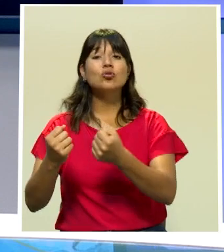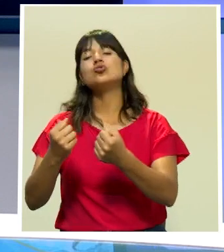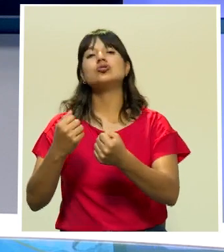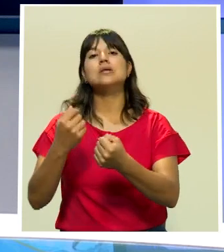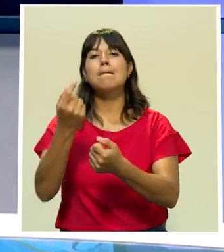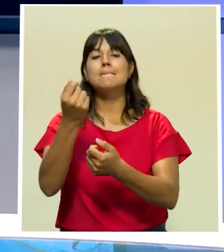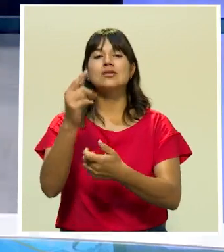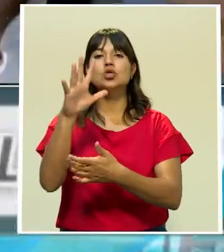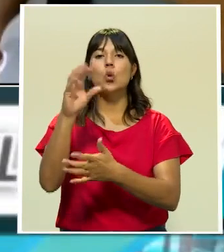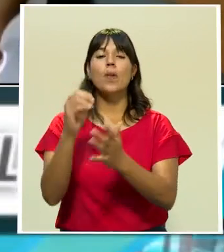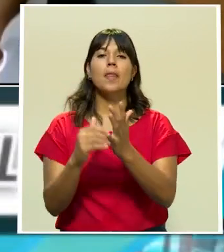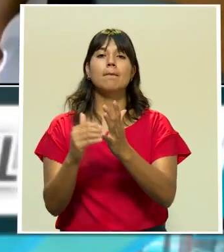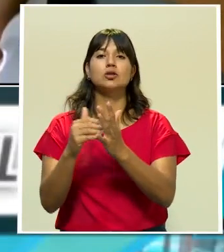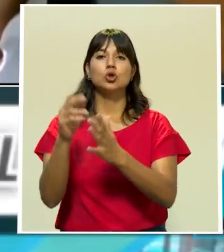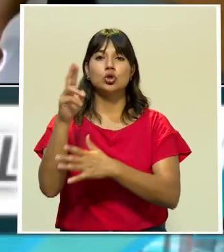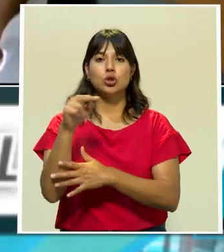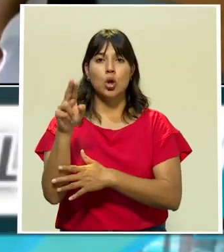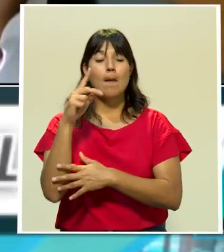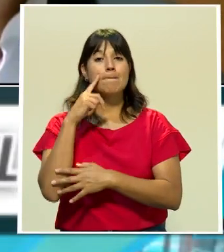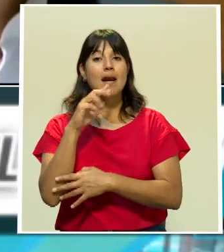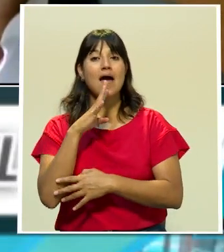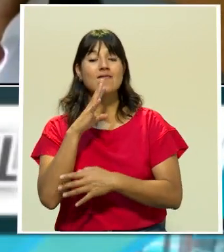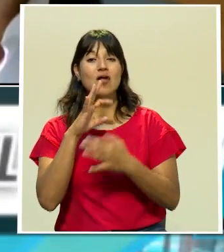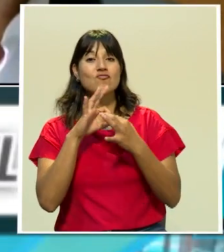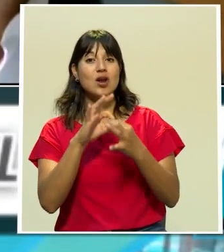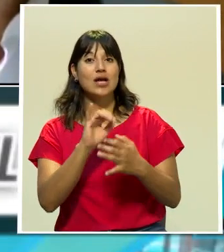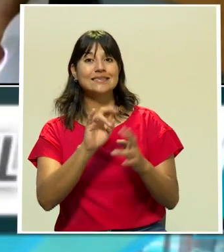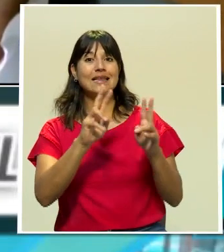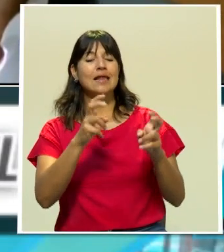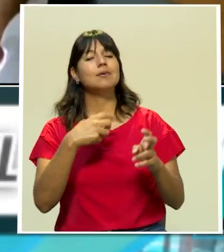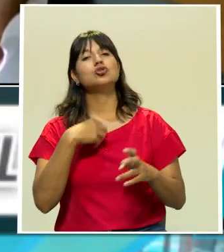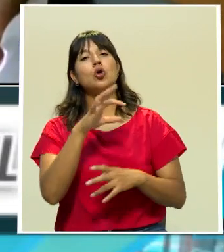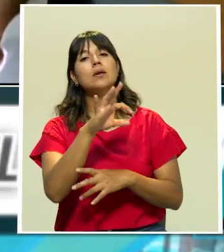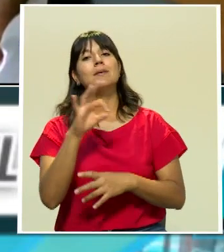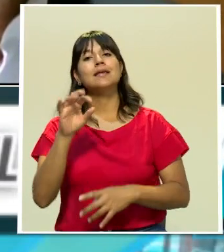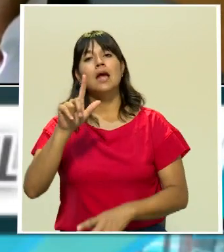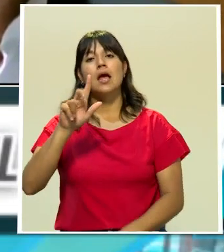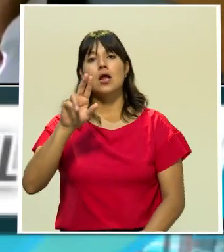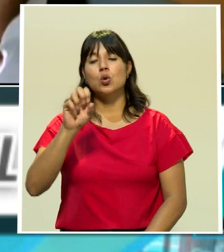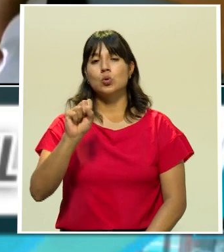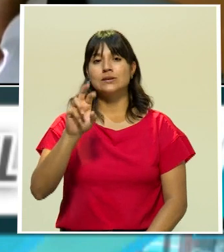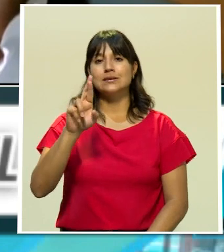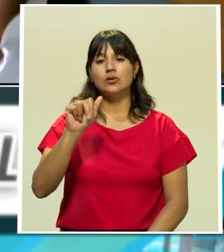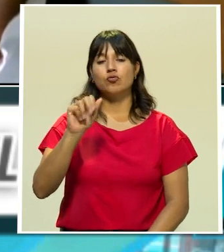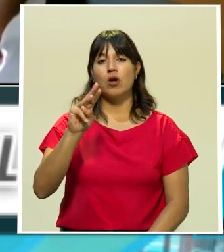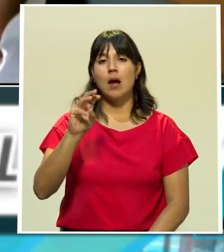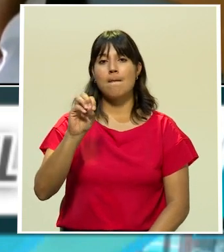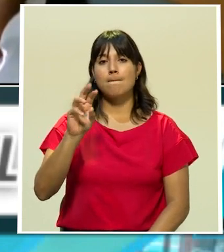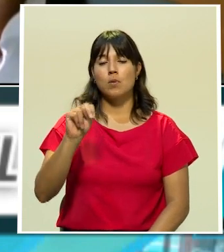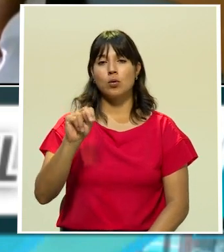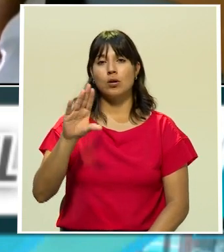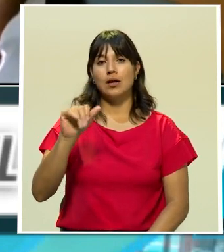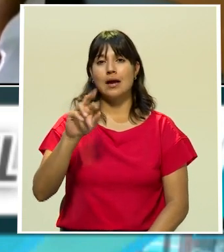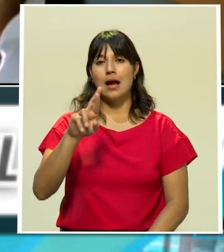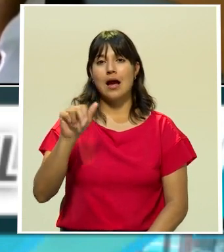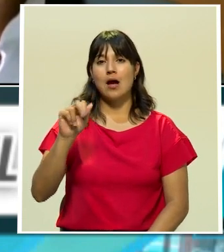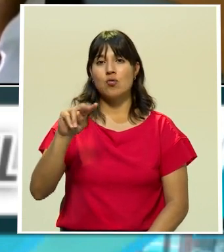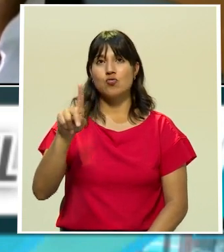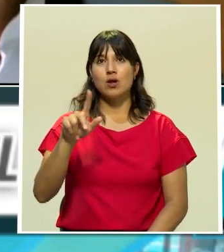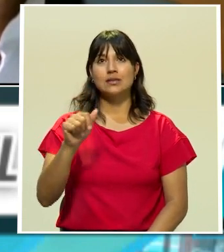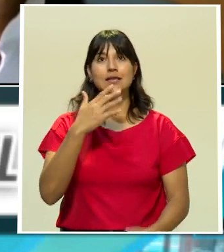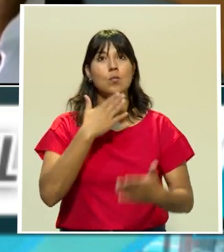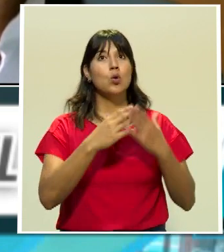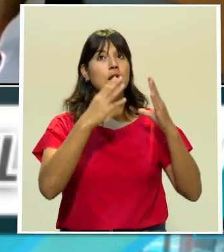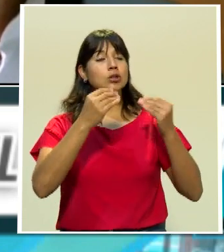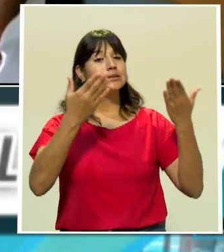al diputado del Partido Acción Ciudadana, Luis Ramón Carranza. Buenas noches, diputado Carranza. Bienvenido al set de Costa